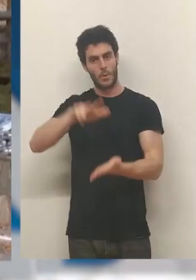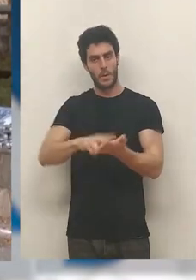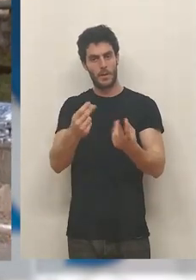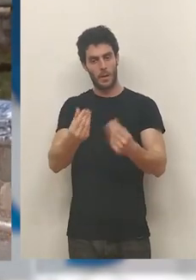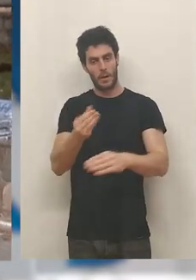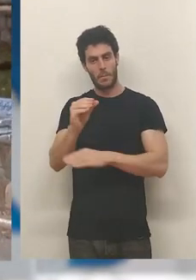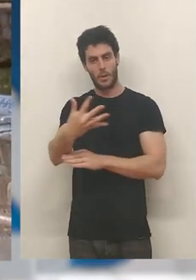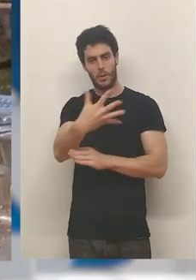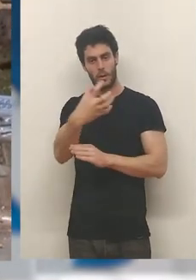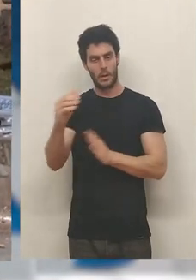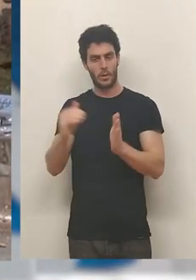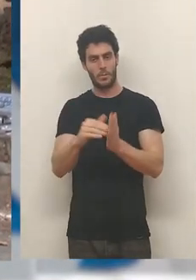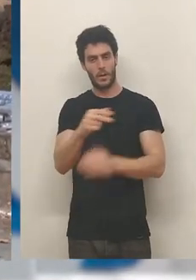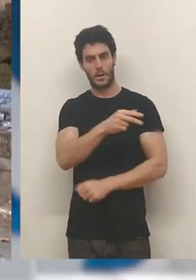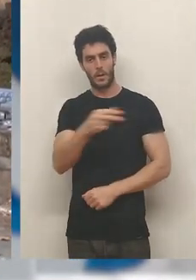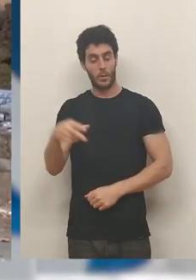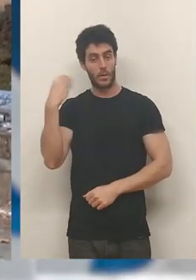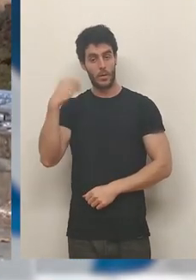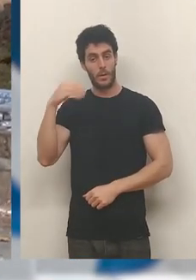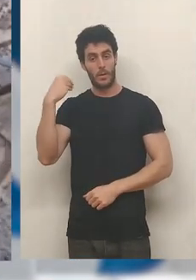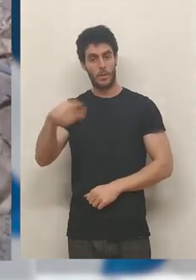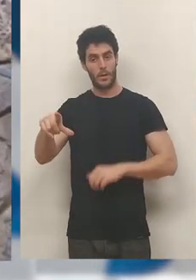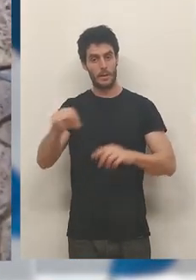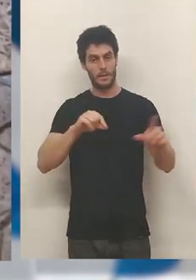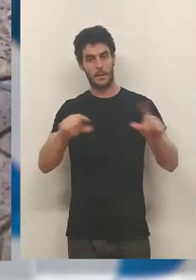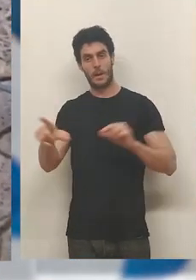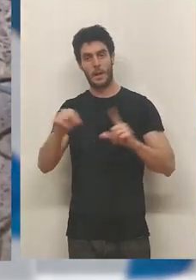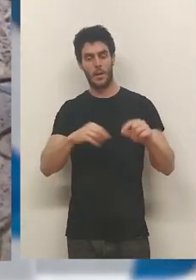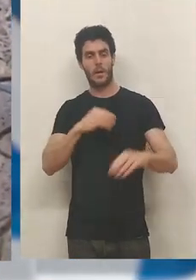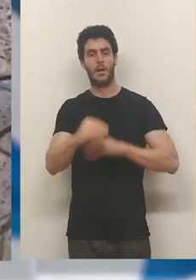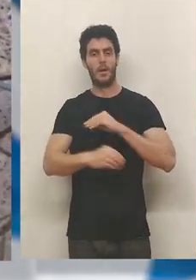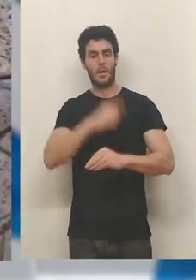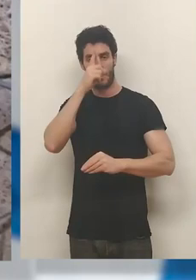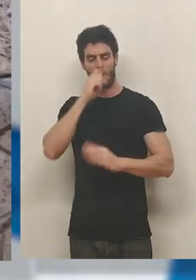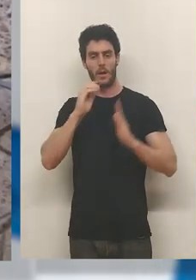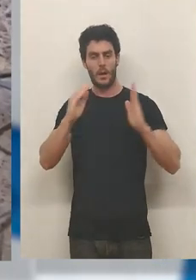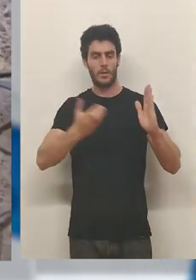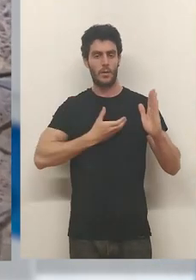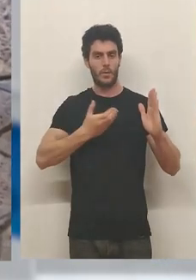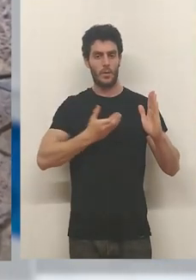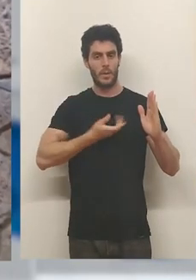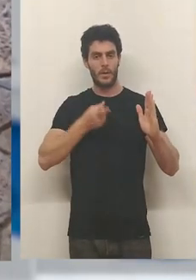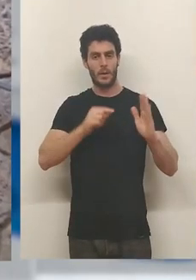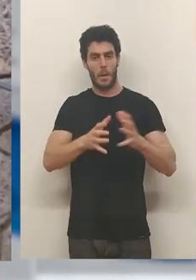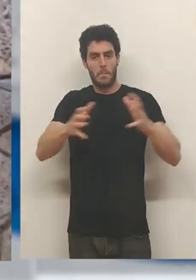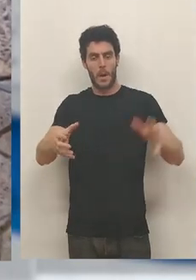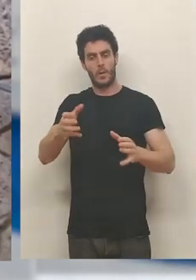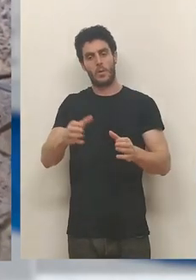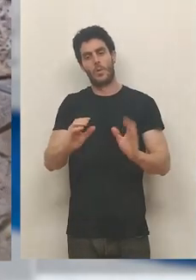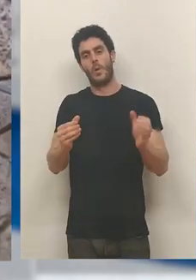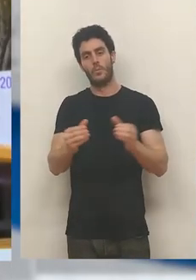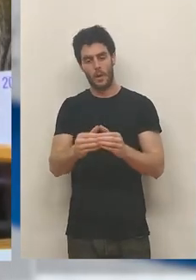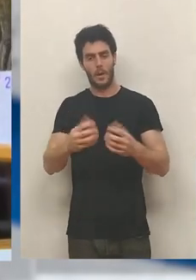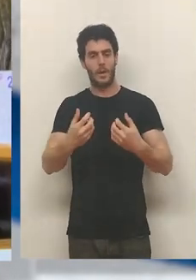para la que hoy se ha aprobado una partida de medio millón de euros. Los jóvenes seleccionados realizarán durante un año en ayuntamientos y